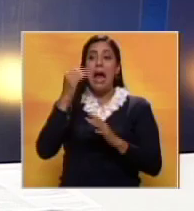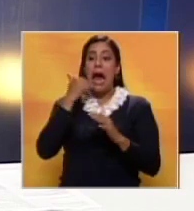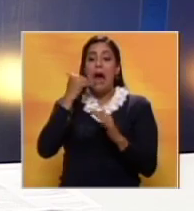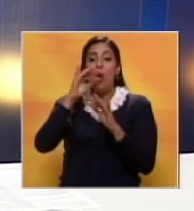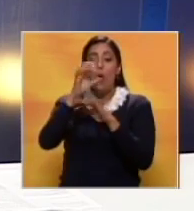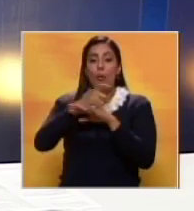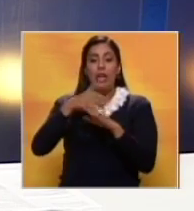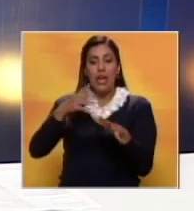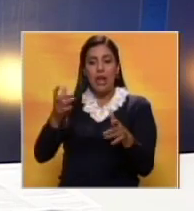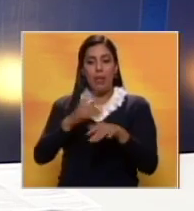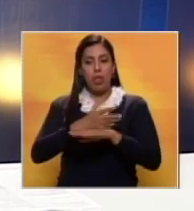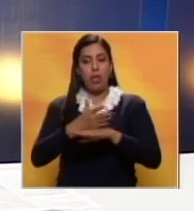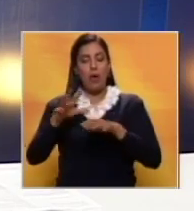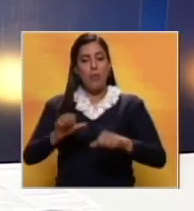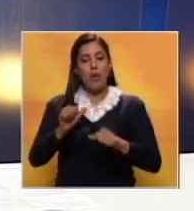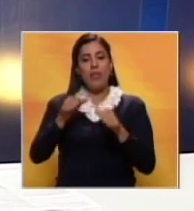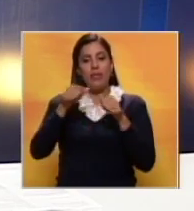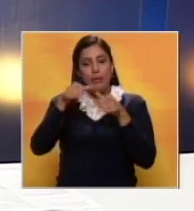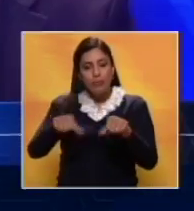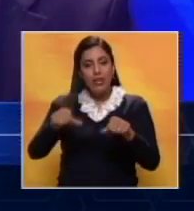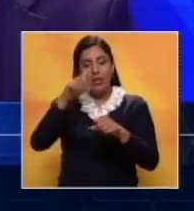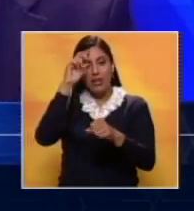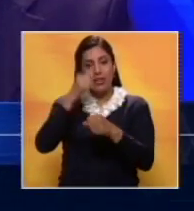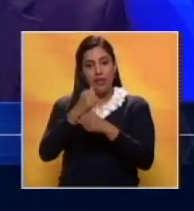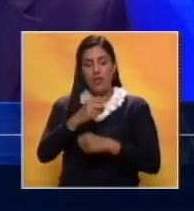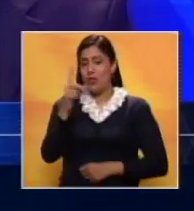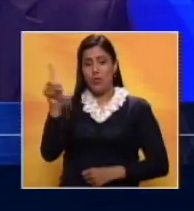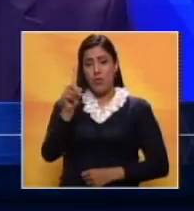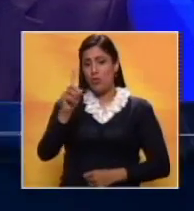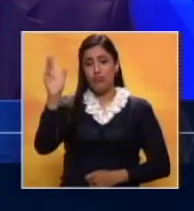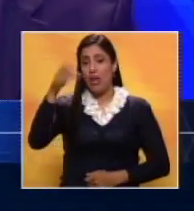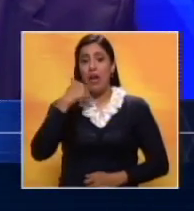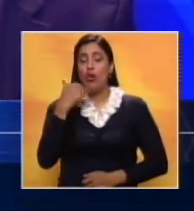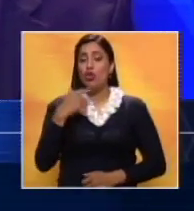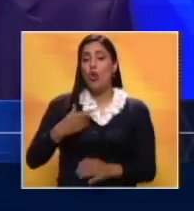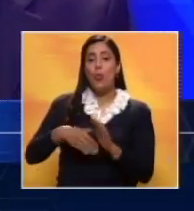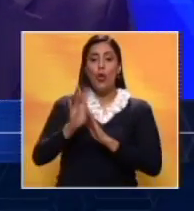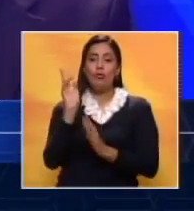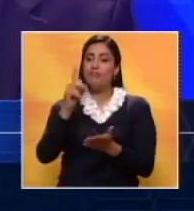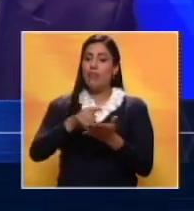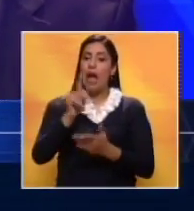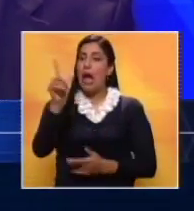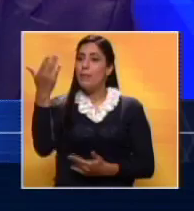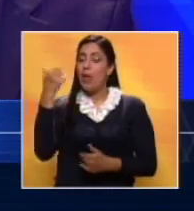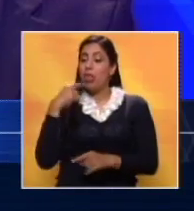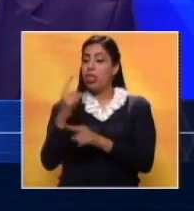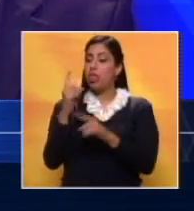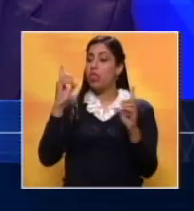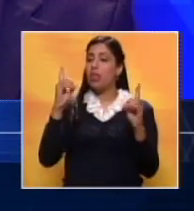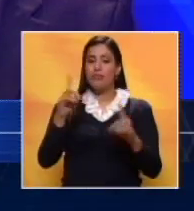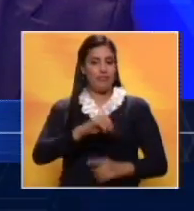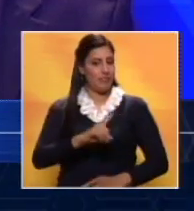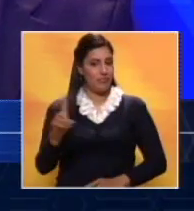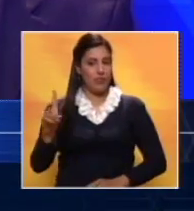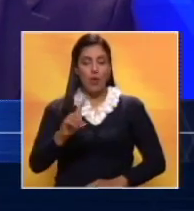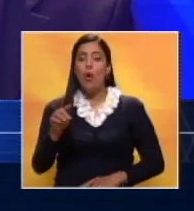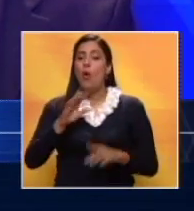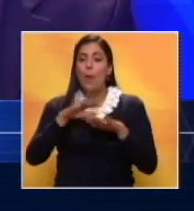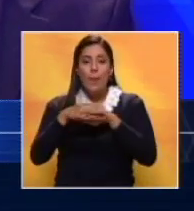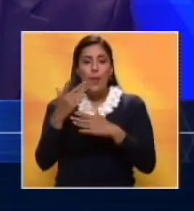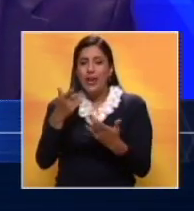gobierno para ganar más tiempo en el poder. De modo que no es así, que ellos van a llegar y van a hacer lo que les da la gana, porque es que eso no